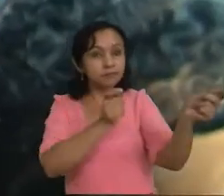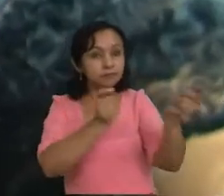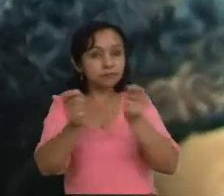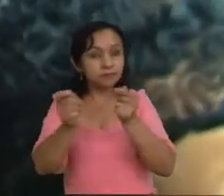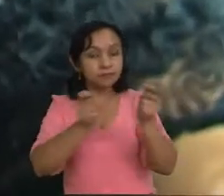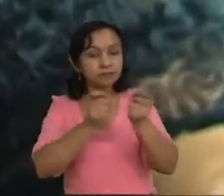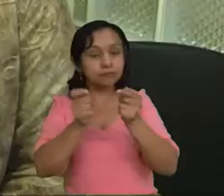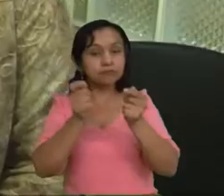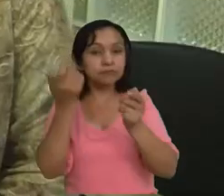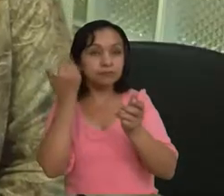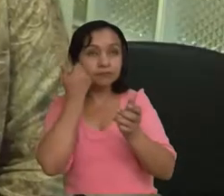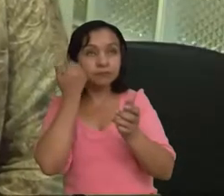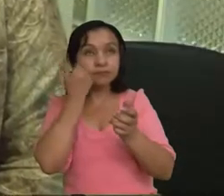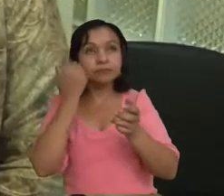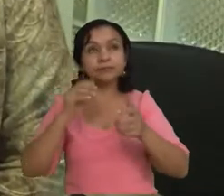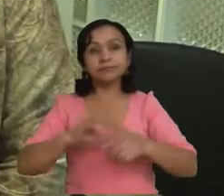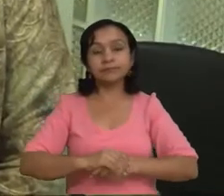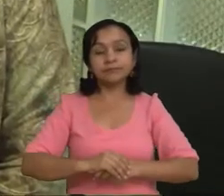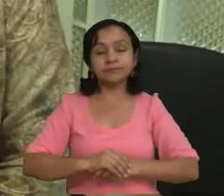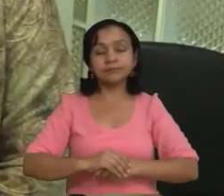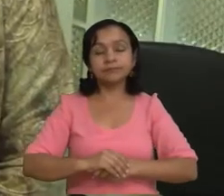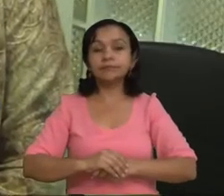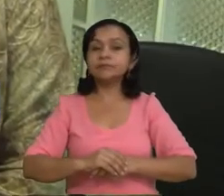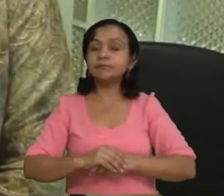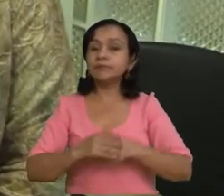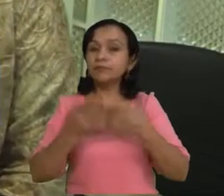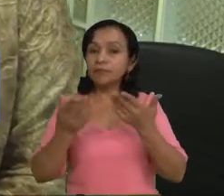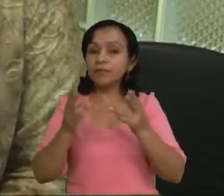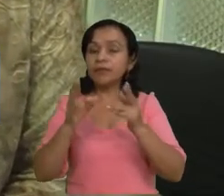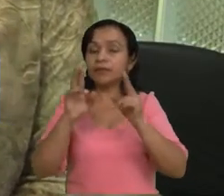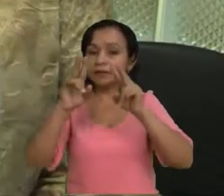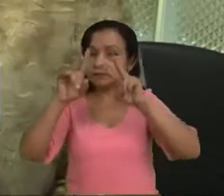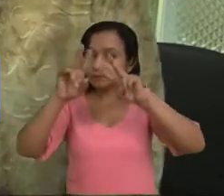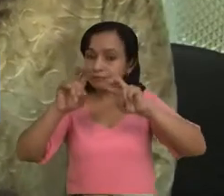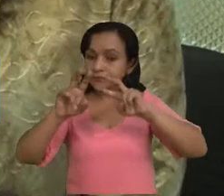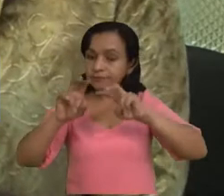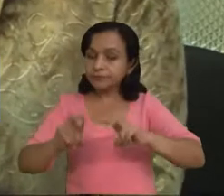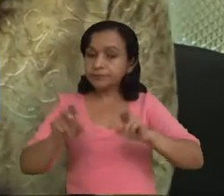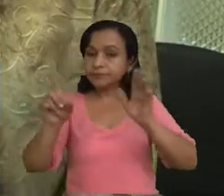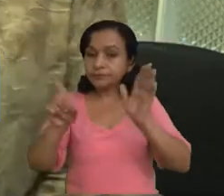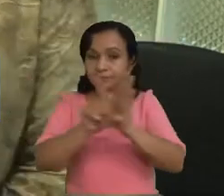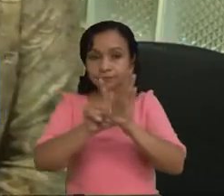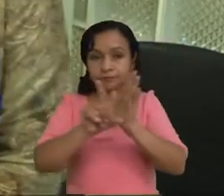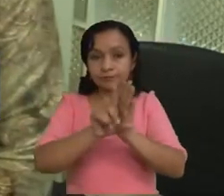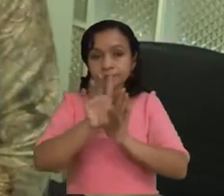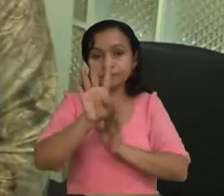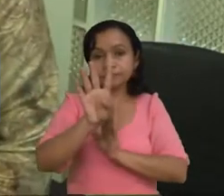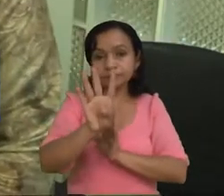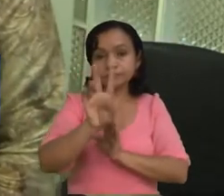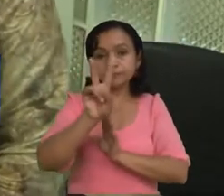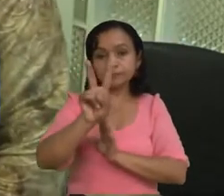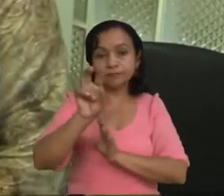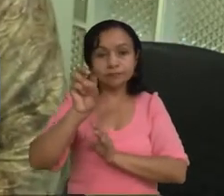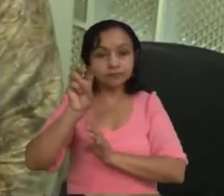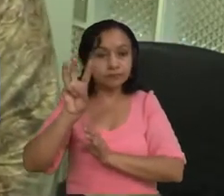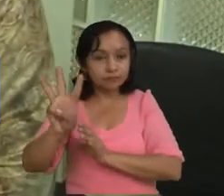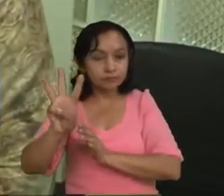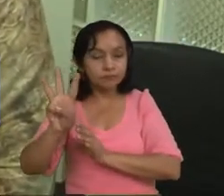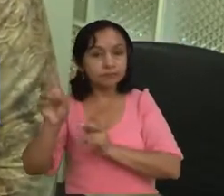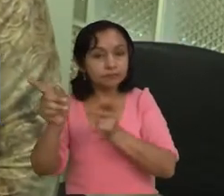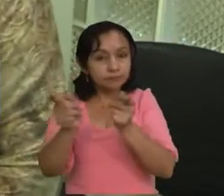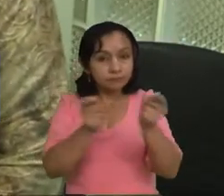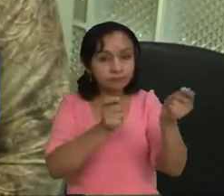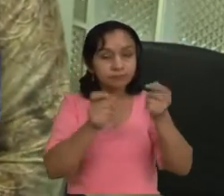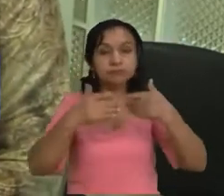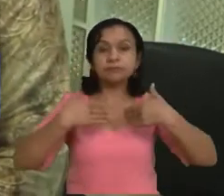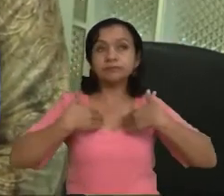materia. Y se revisando la ley 423, que es la que nos ha regido en